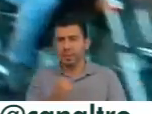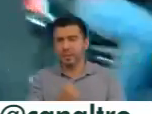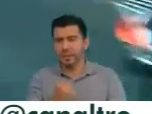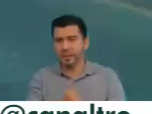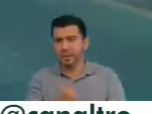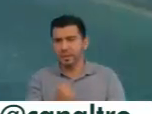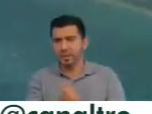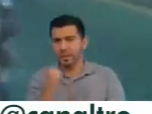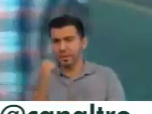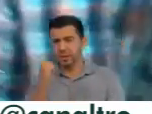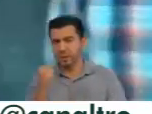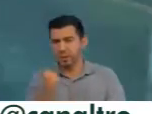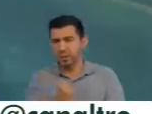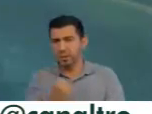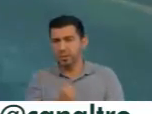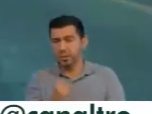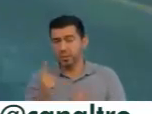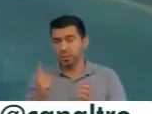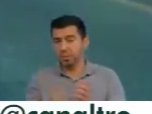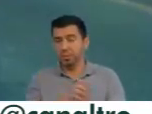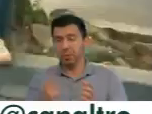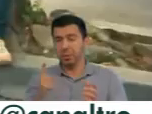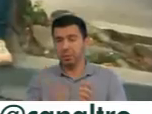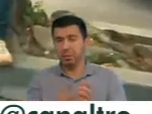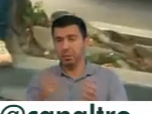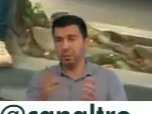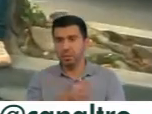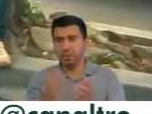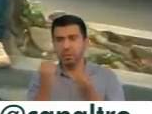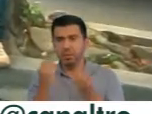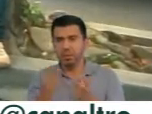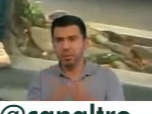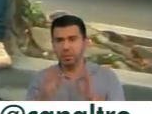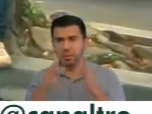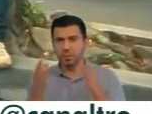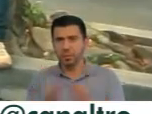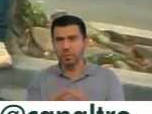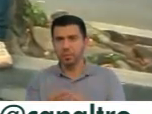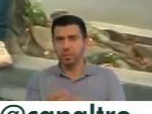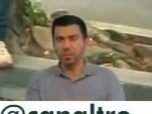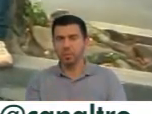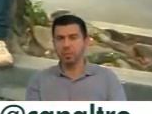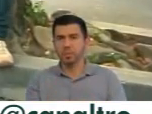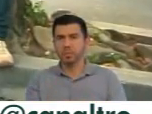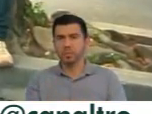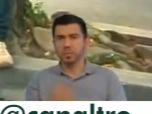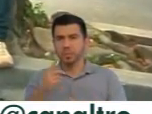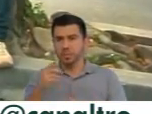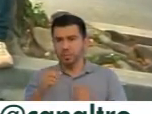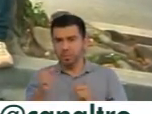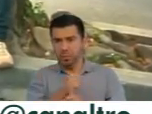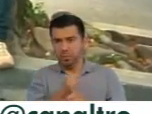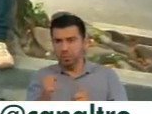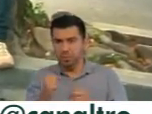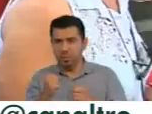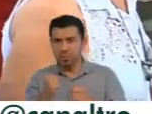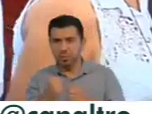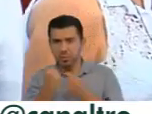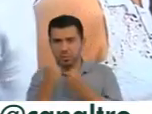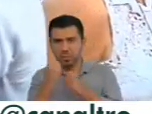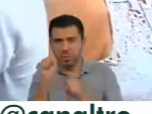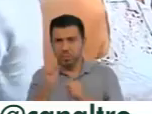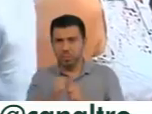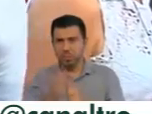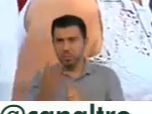golpeadas a nivel nacional. Miles y miles de familias huérfanas por la violencia en los últimos 50